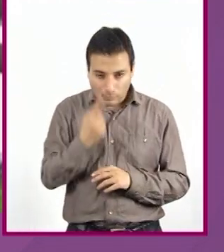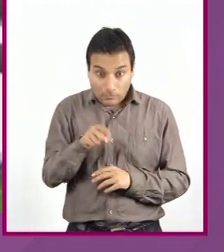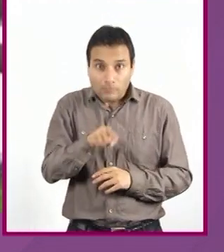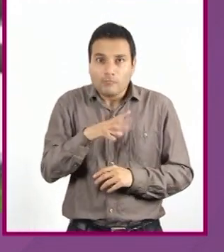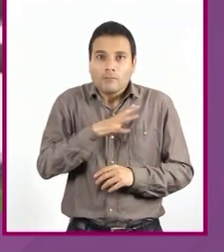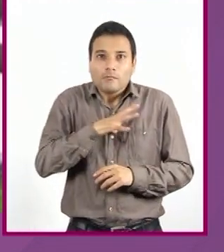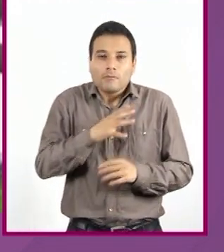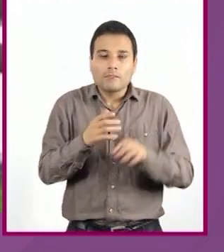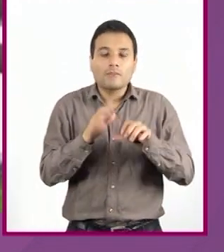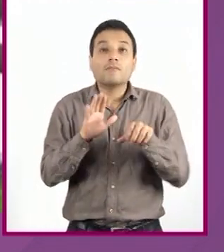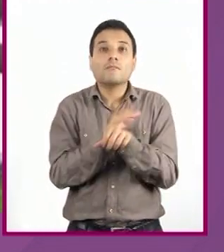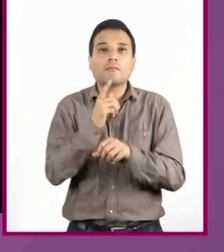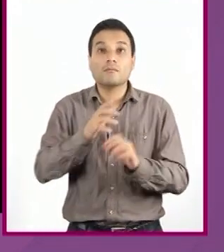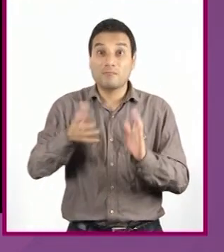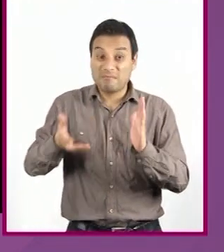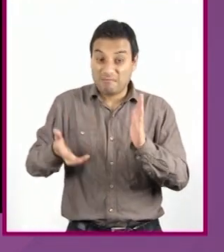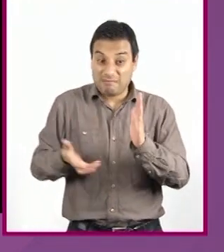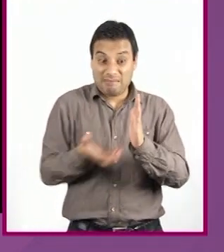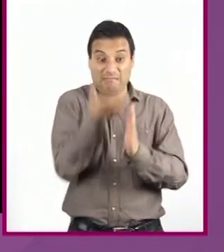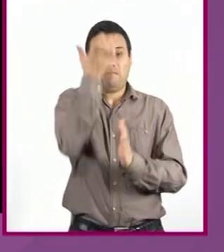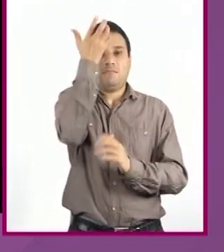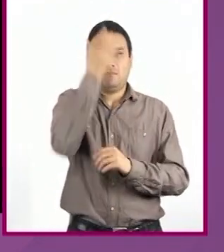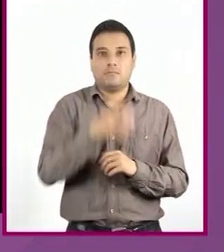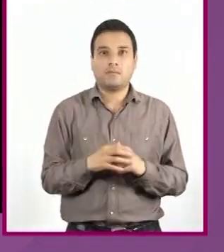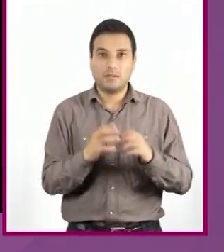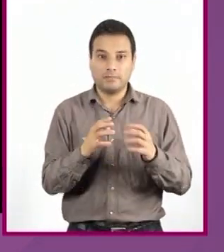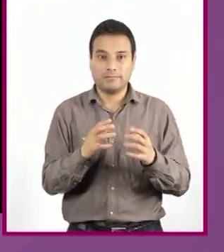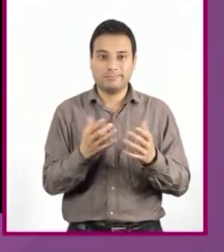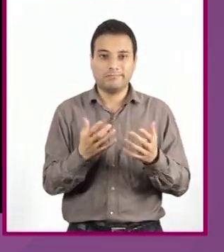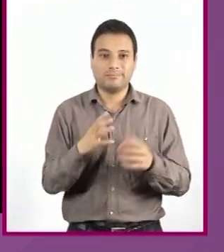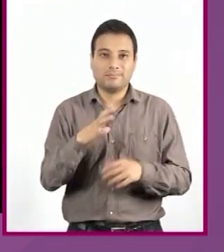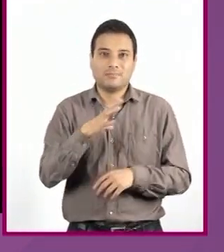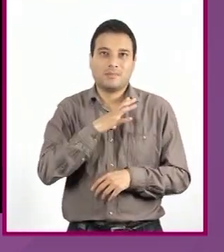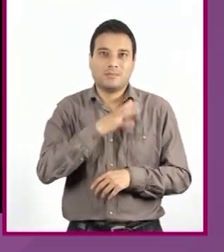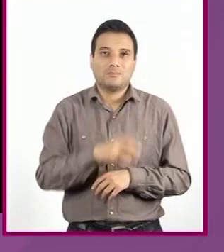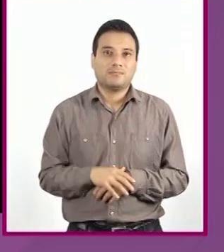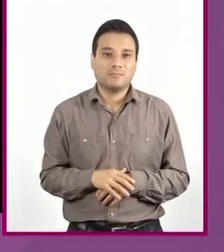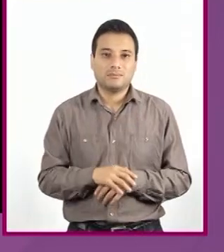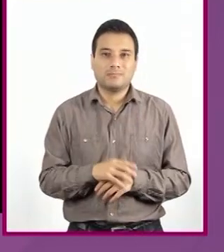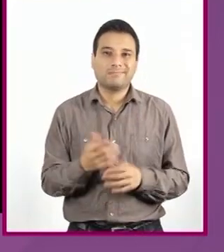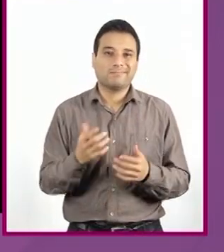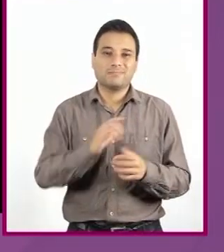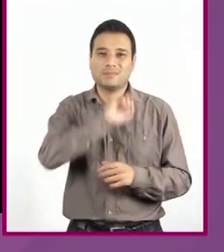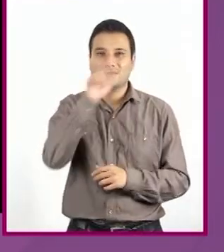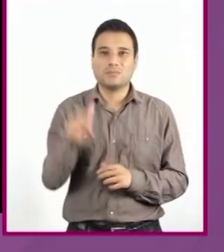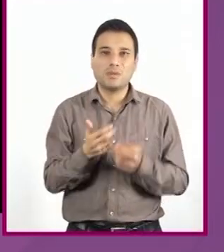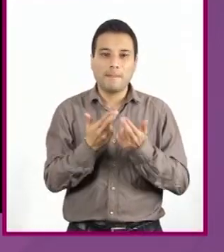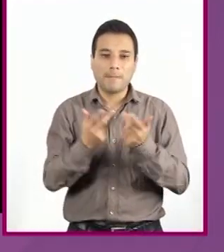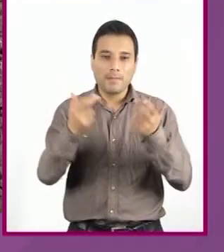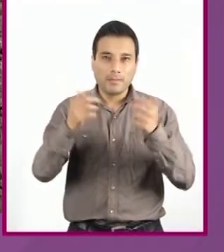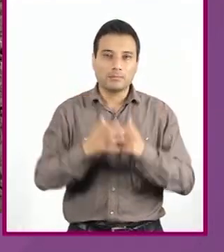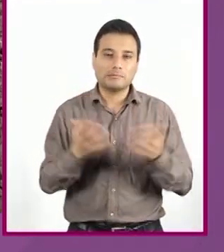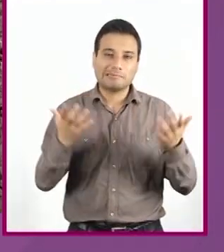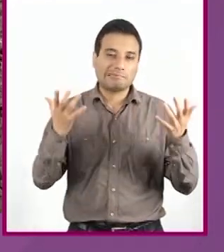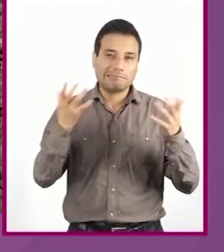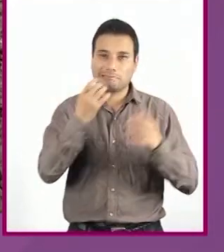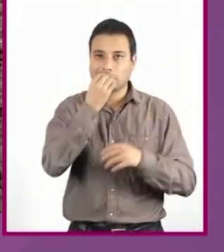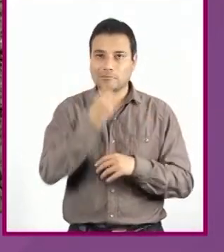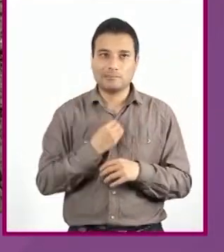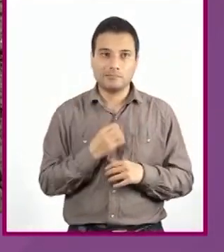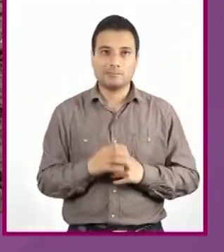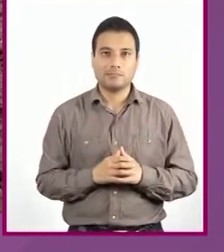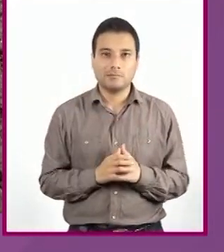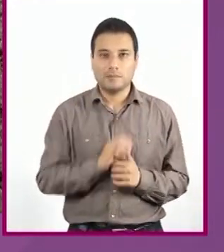la pieza, porque la máquina la sacó y al sacarla, es una pieza pequeña, la fracturó en tres partes, pero